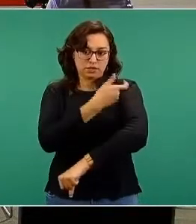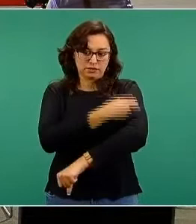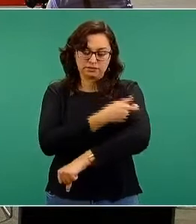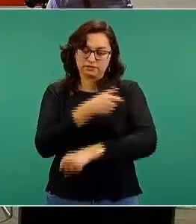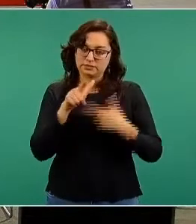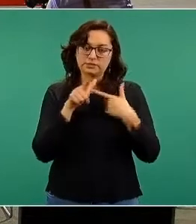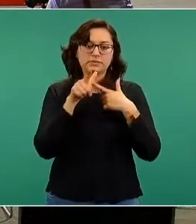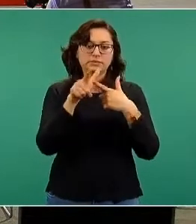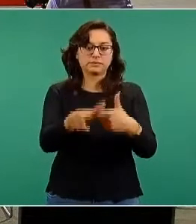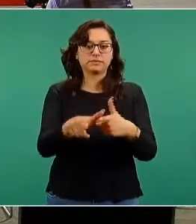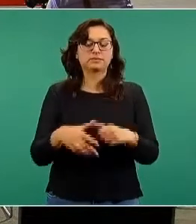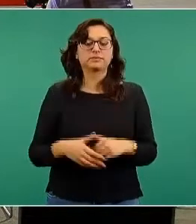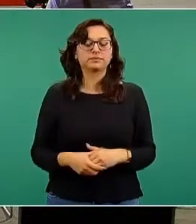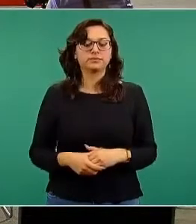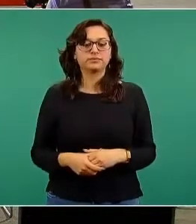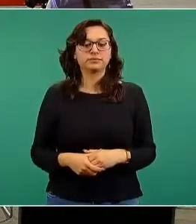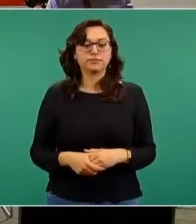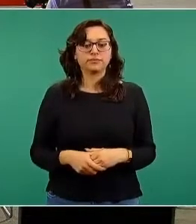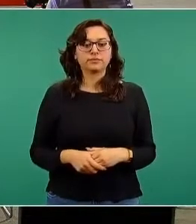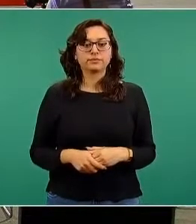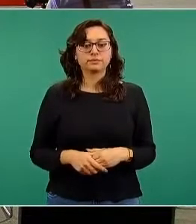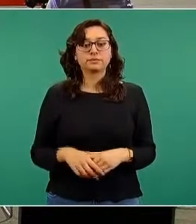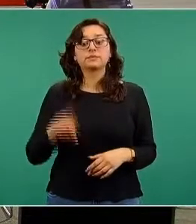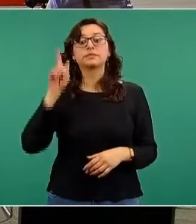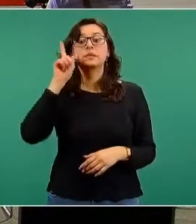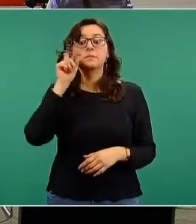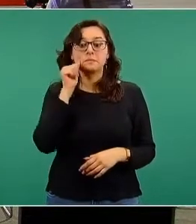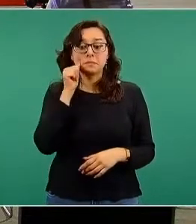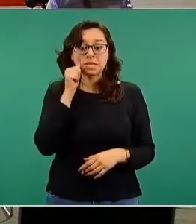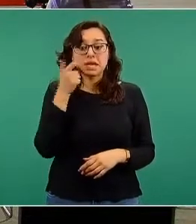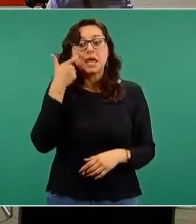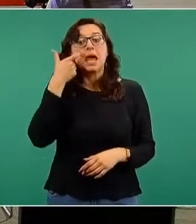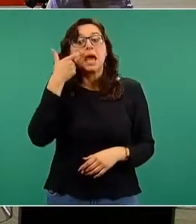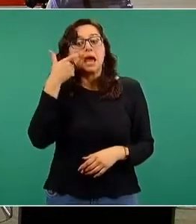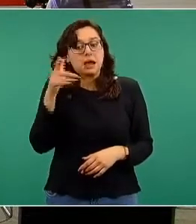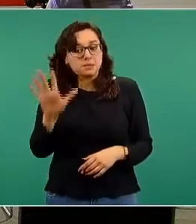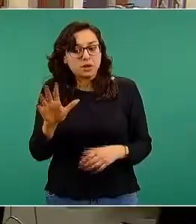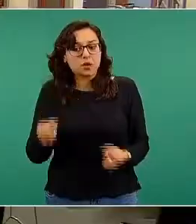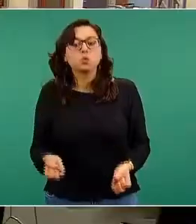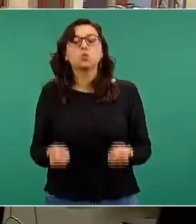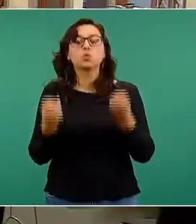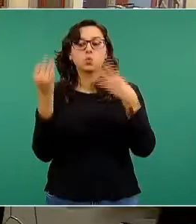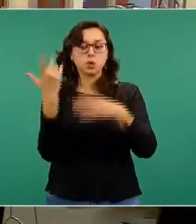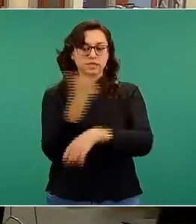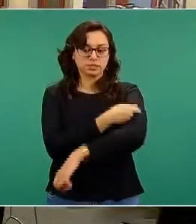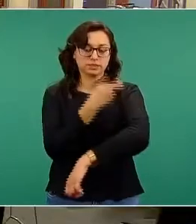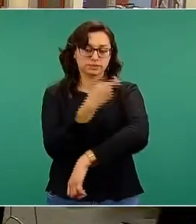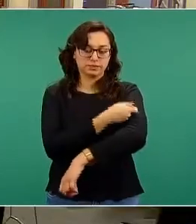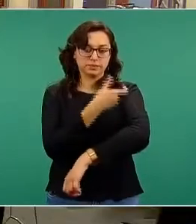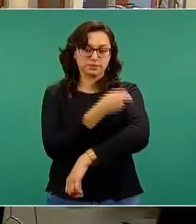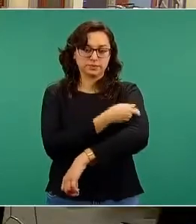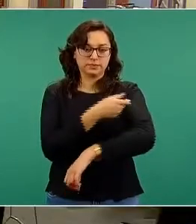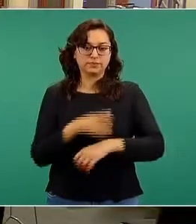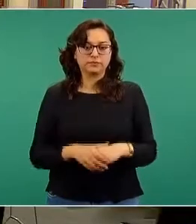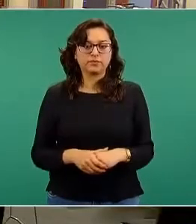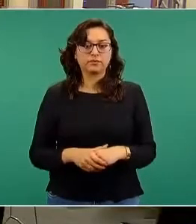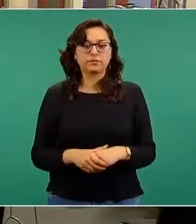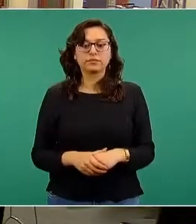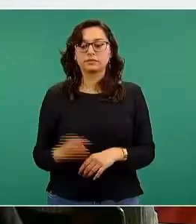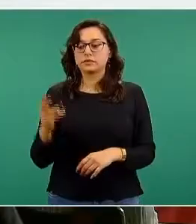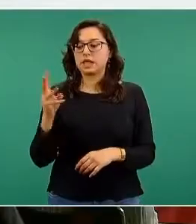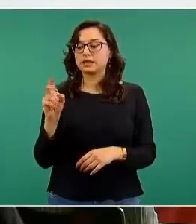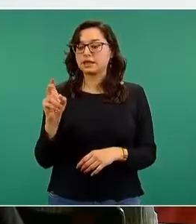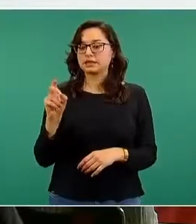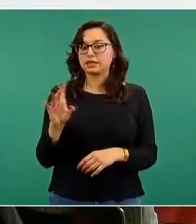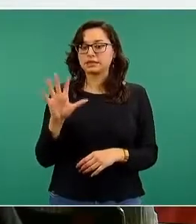dosis. Empezaremos a ver mañana cuánto se usó y esto es lo que irá resultando. Estas 35.100 dosis